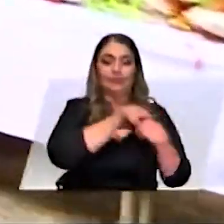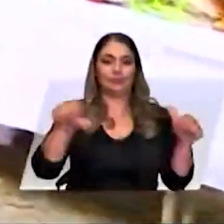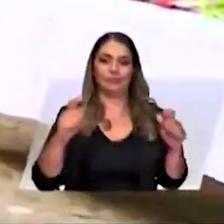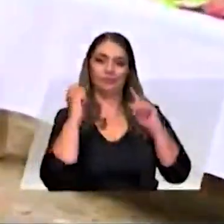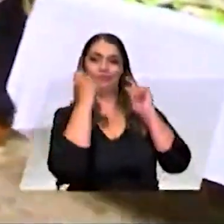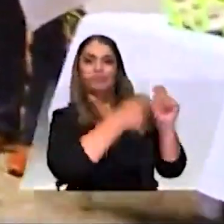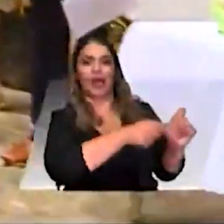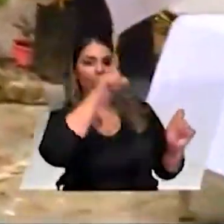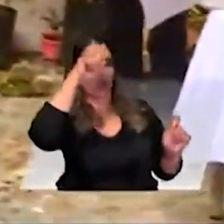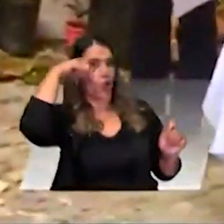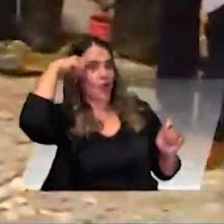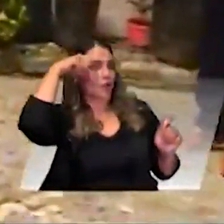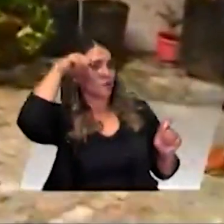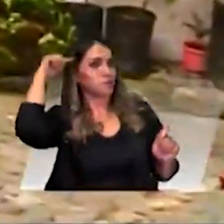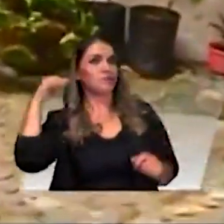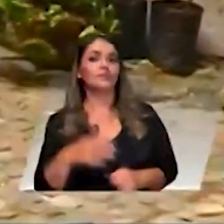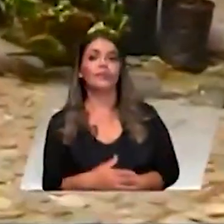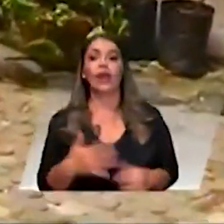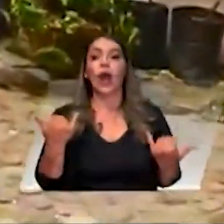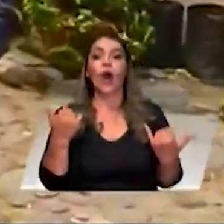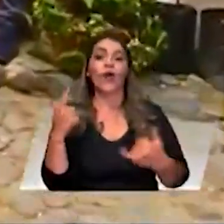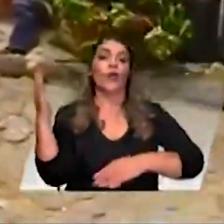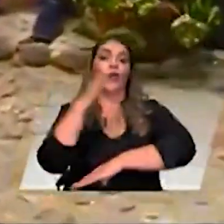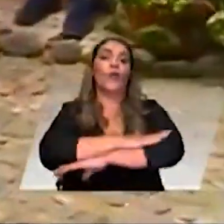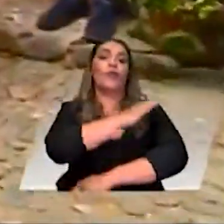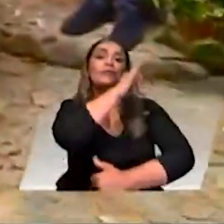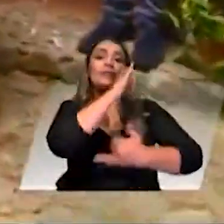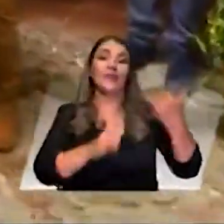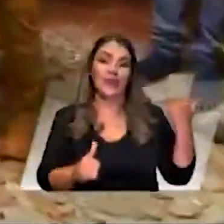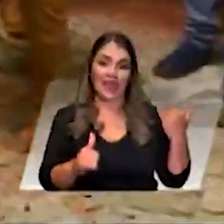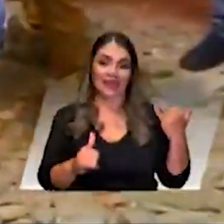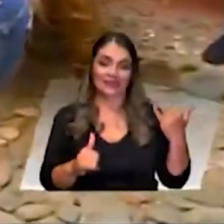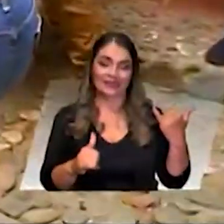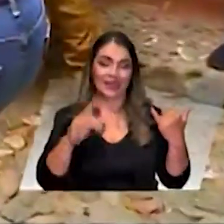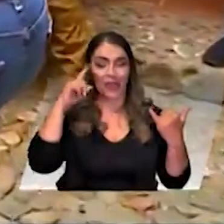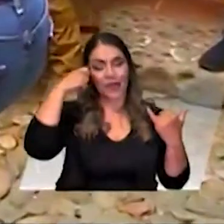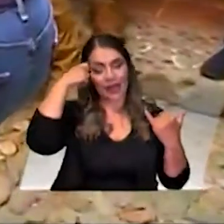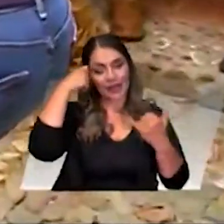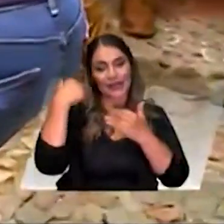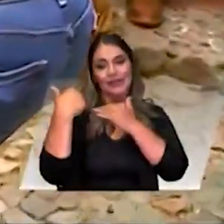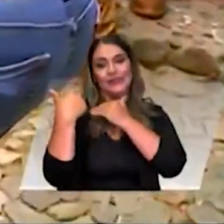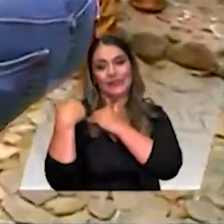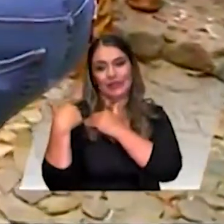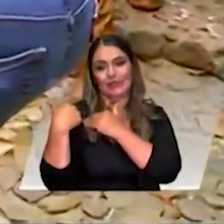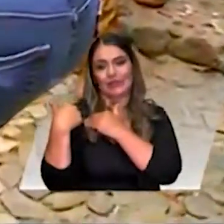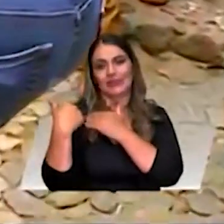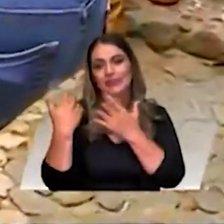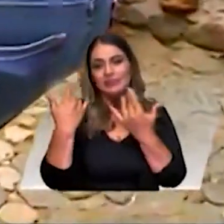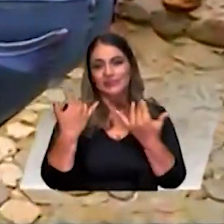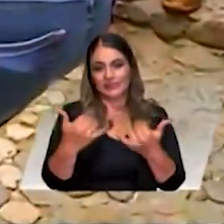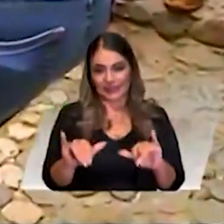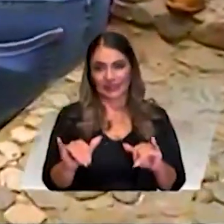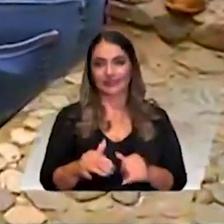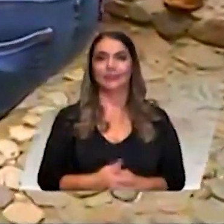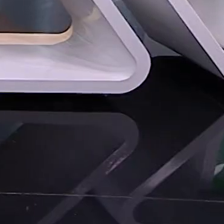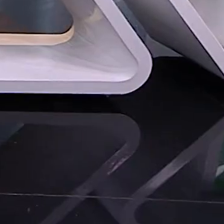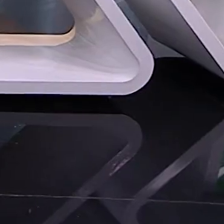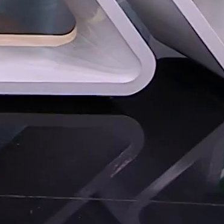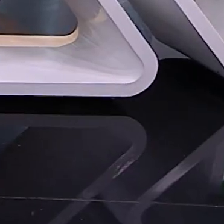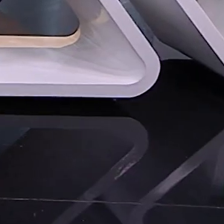Fernando Suárez en su último evento como gobernador encargado de Antioquia en el municipio del Santuario en muestra de